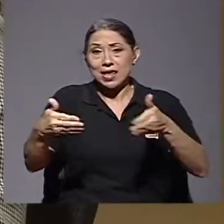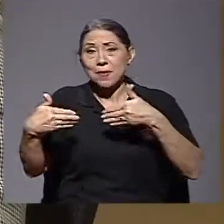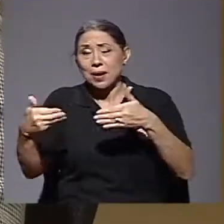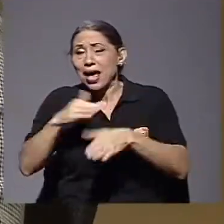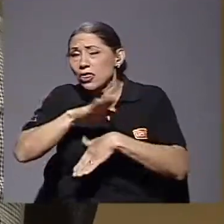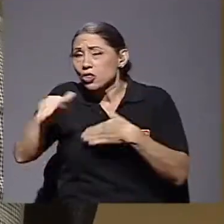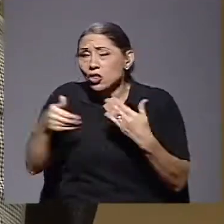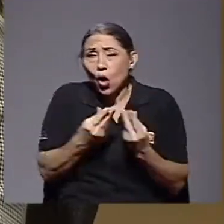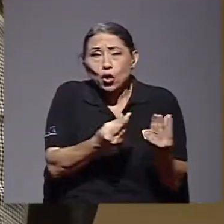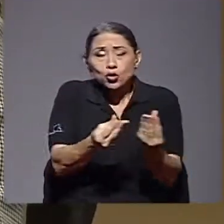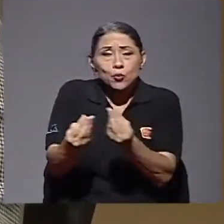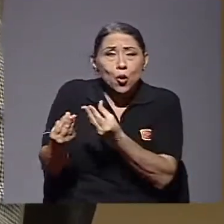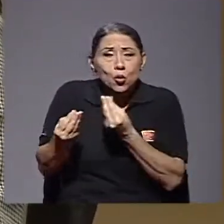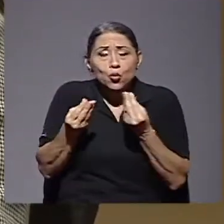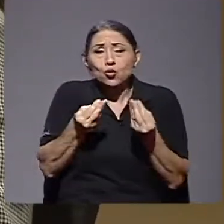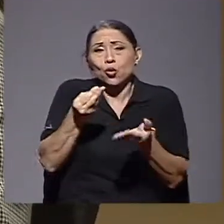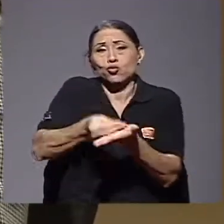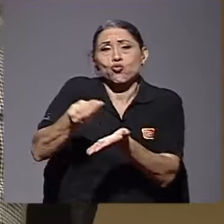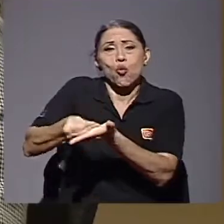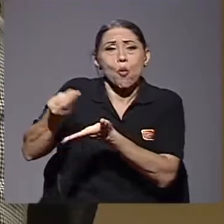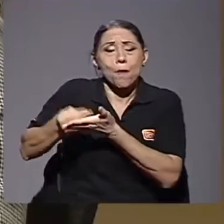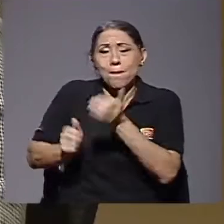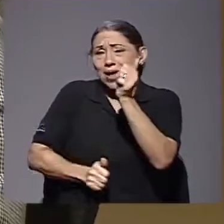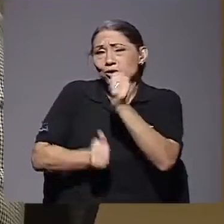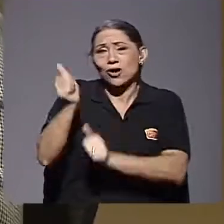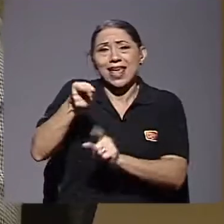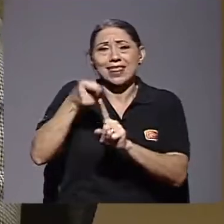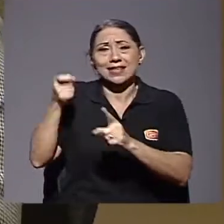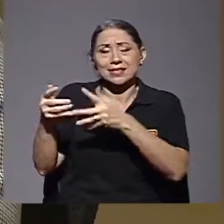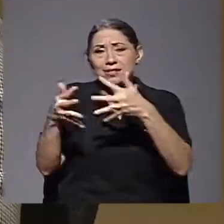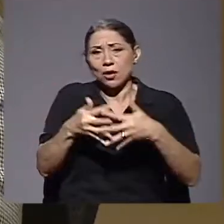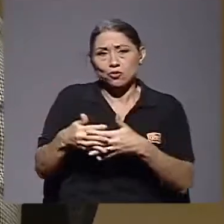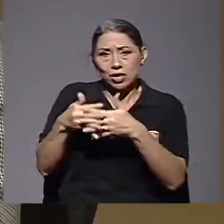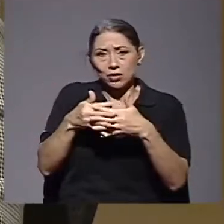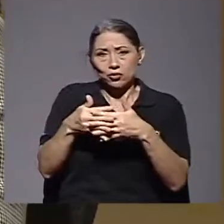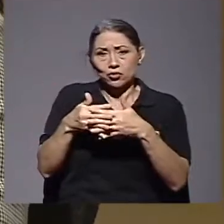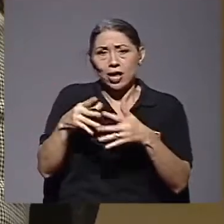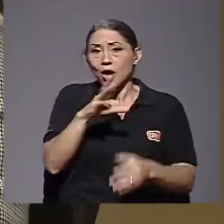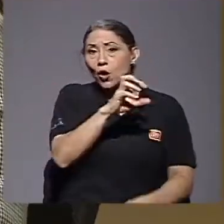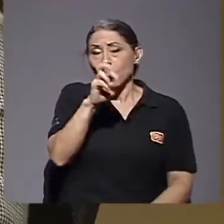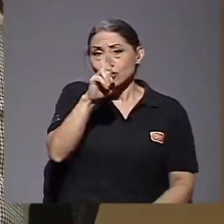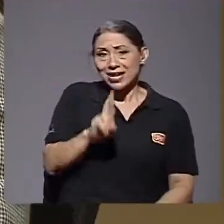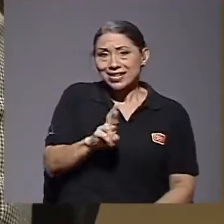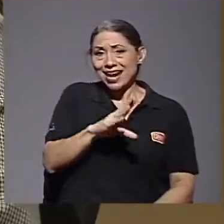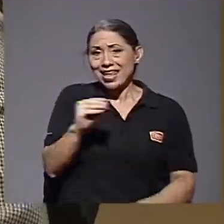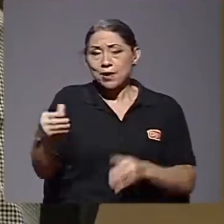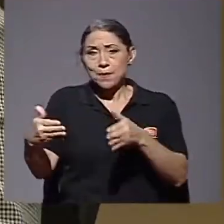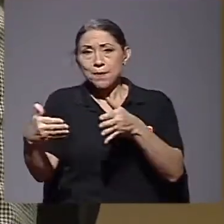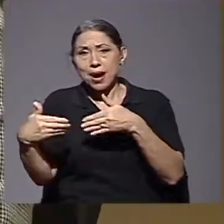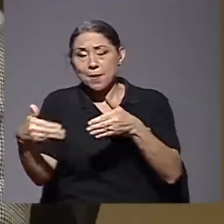sus productos y la gran mayoría viene de Estados Unidos. Tanto Costa Rica como Panamá